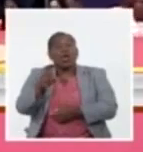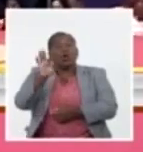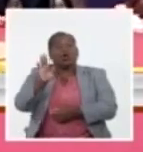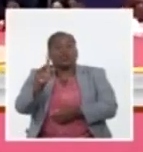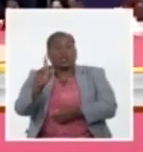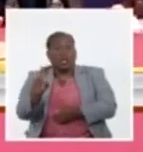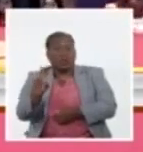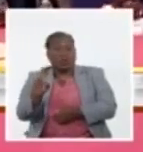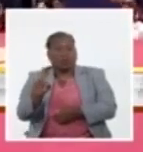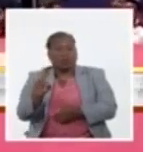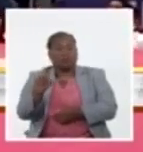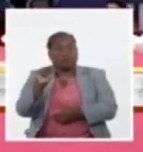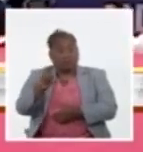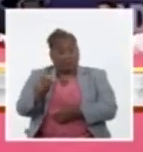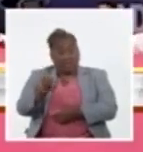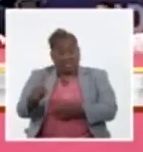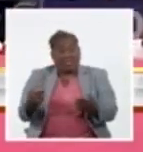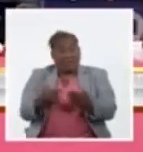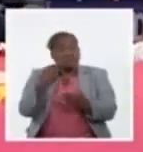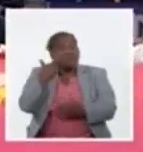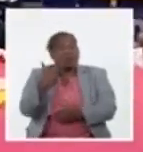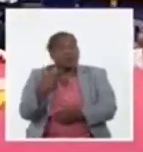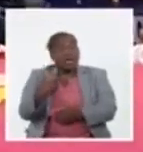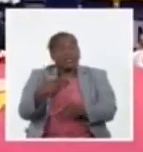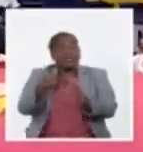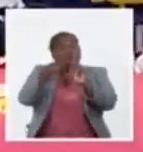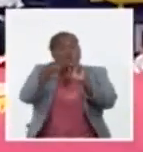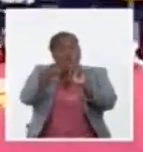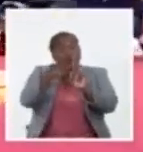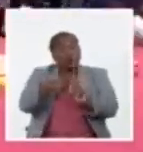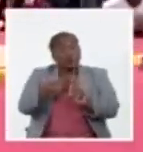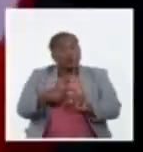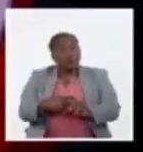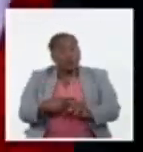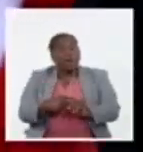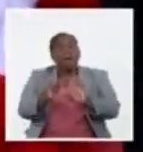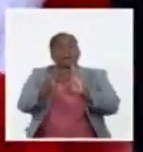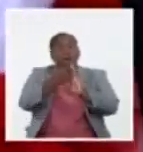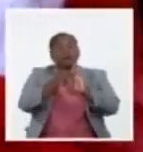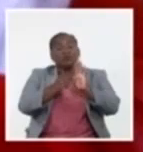81. Esta lid resulta clave para sumar puntos al ranking mundial que decide las